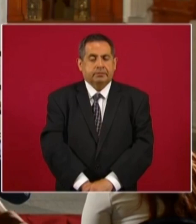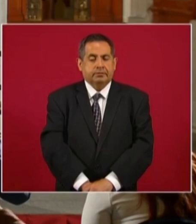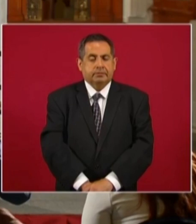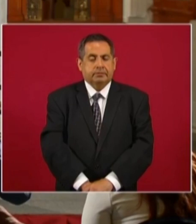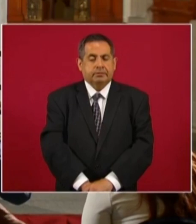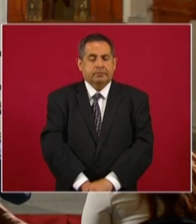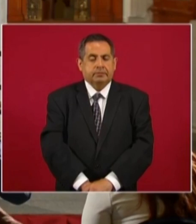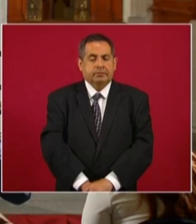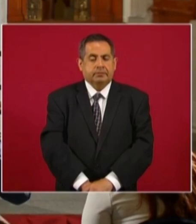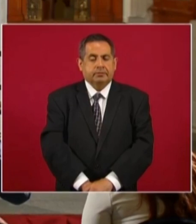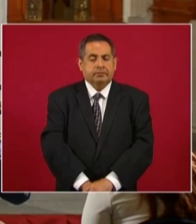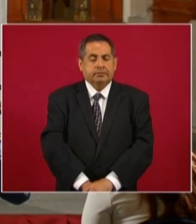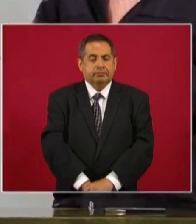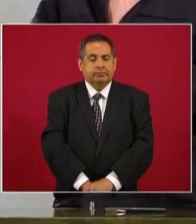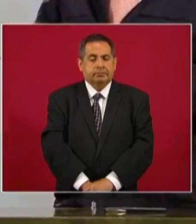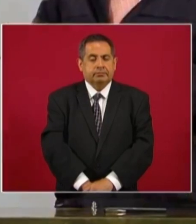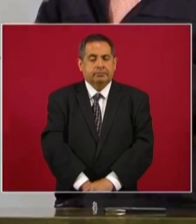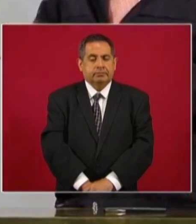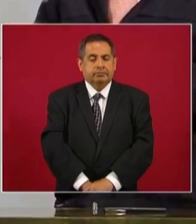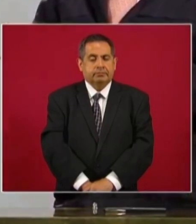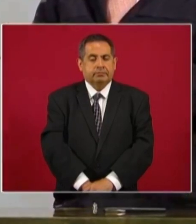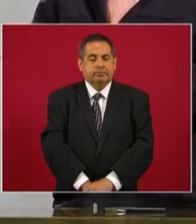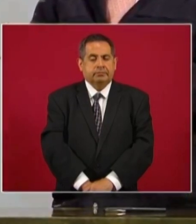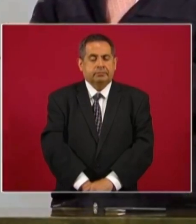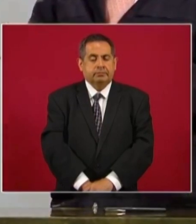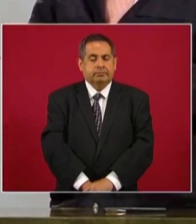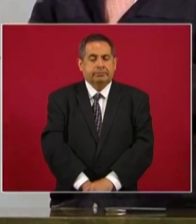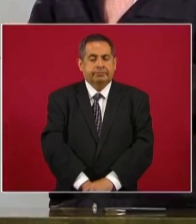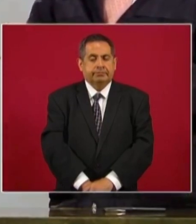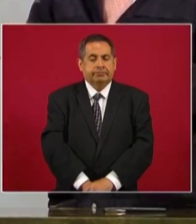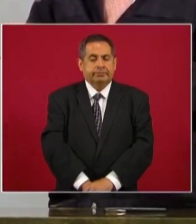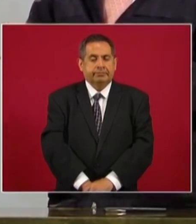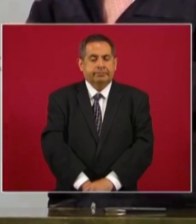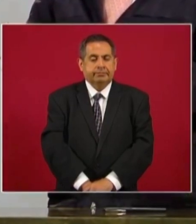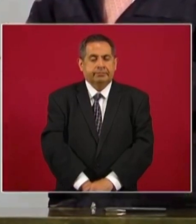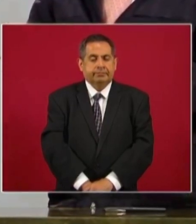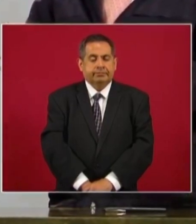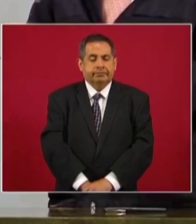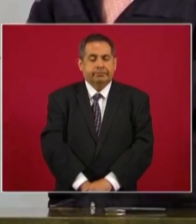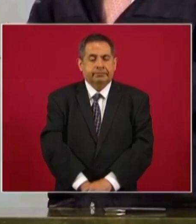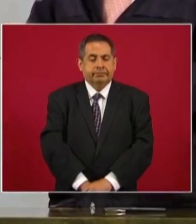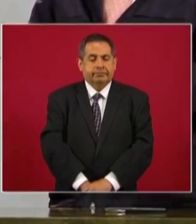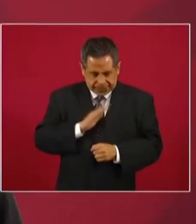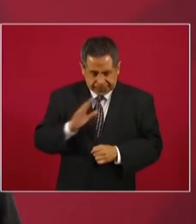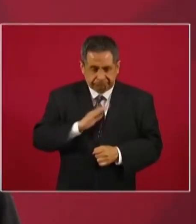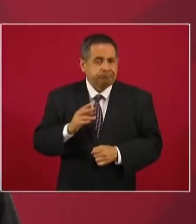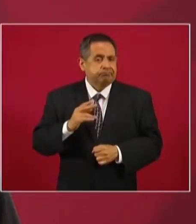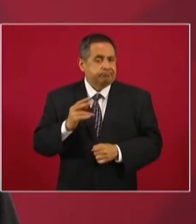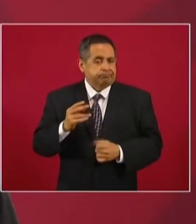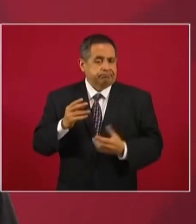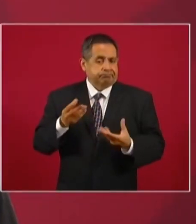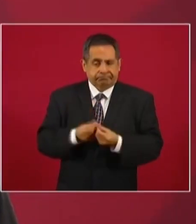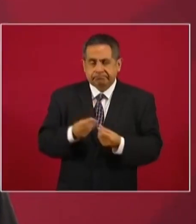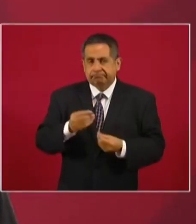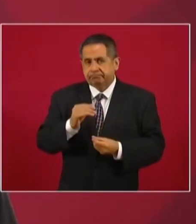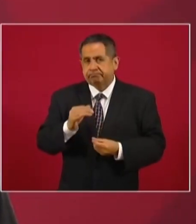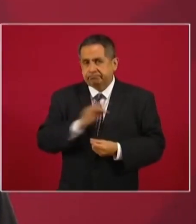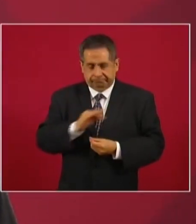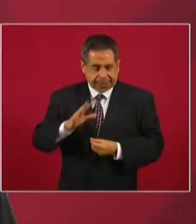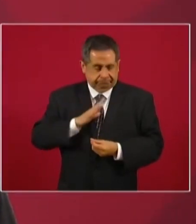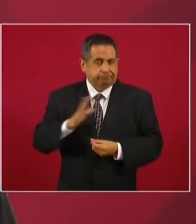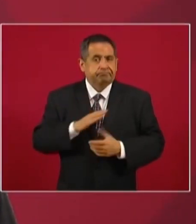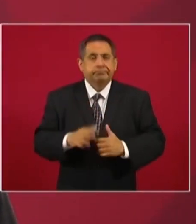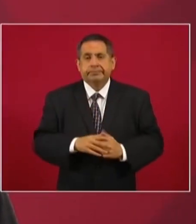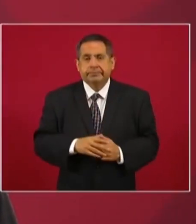públicos. Los cinco exmandatarios sujetos de los eventuales juicios serían Carlos Salinas, Ernesto Zedillo, Vicente